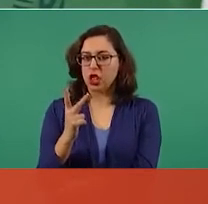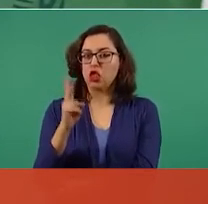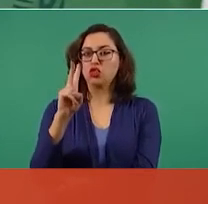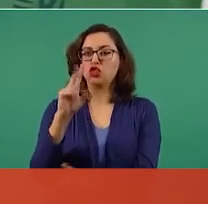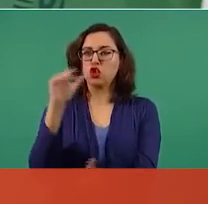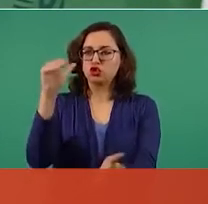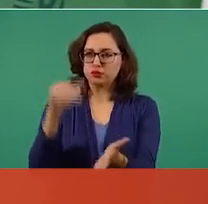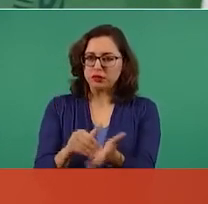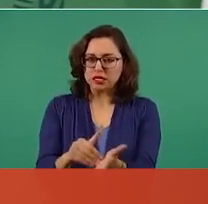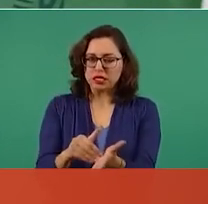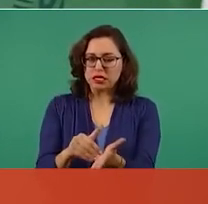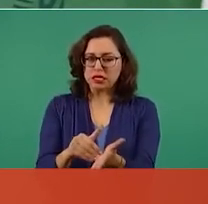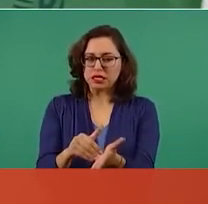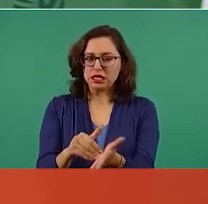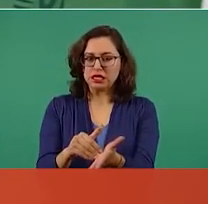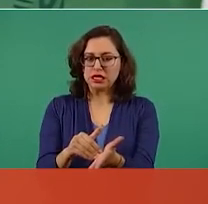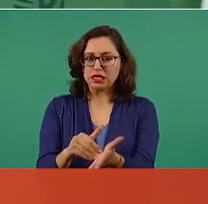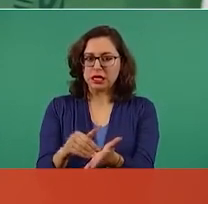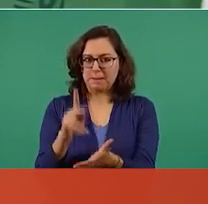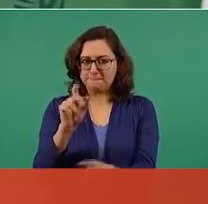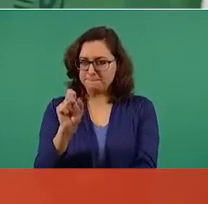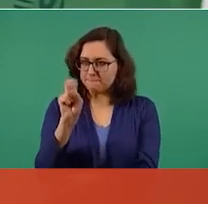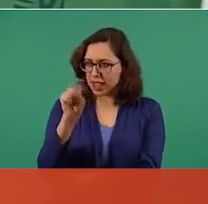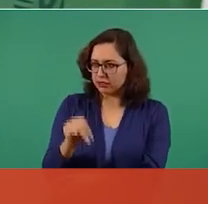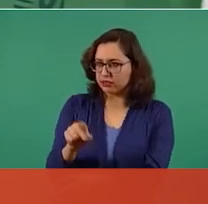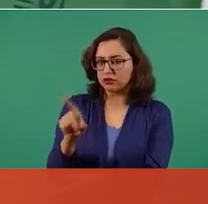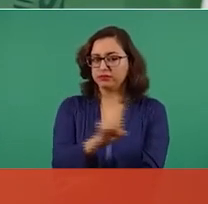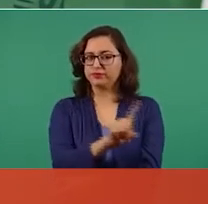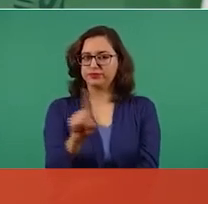No, con el PRI.